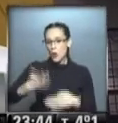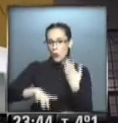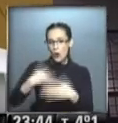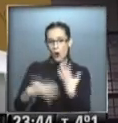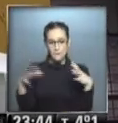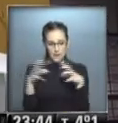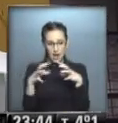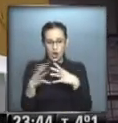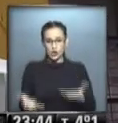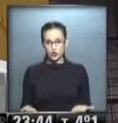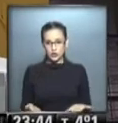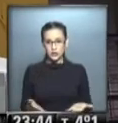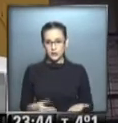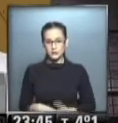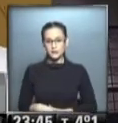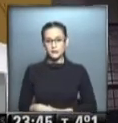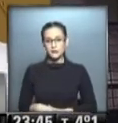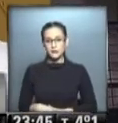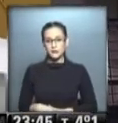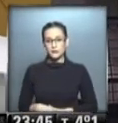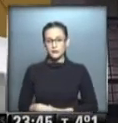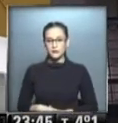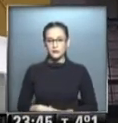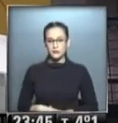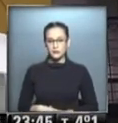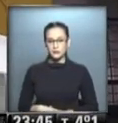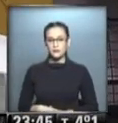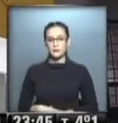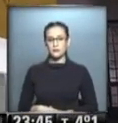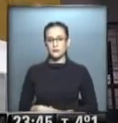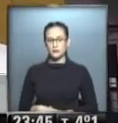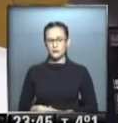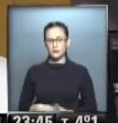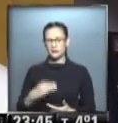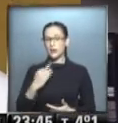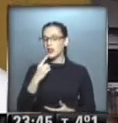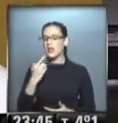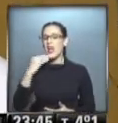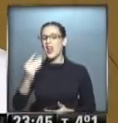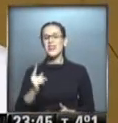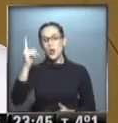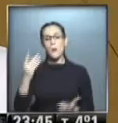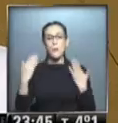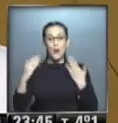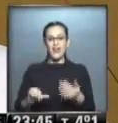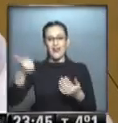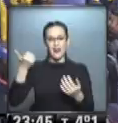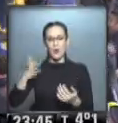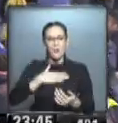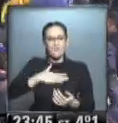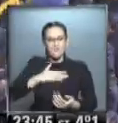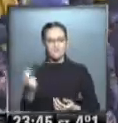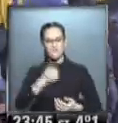Y bueno, después nos tiramos un poco atrás, pero gracias a Dios pudimos ganar, lo que es más que importante para